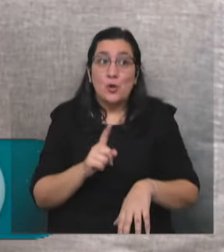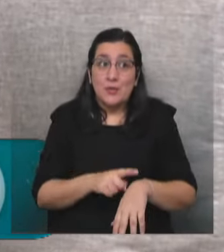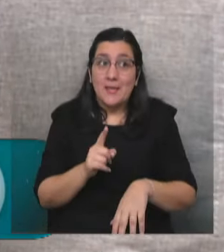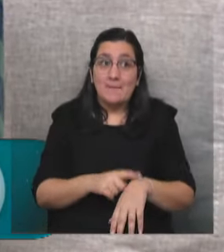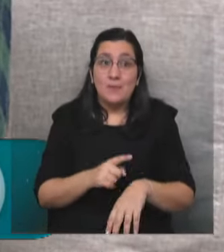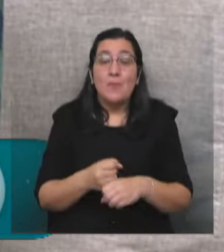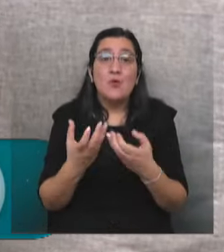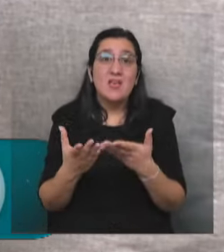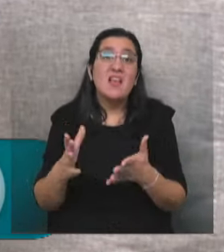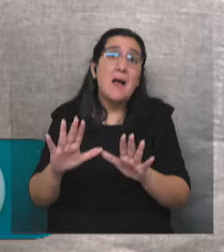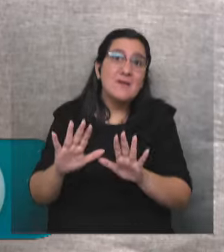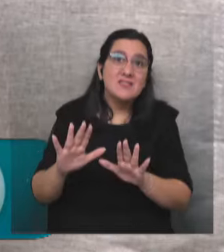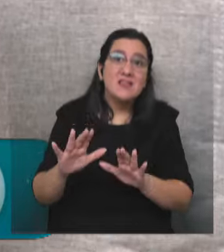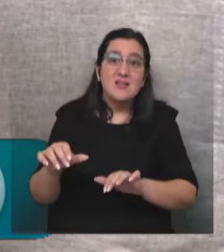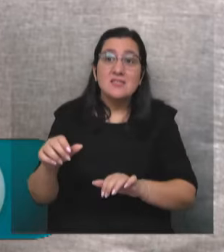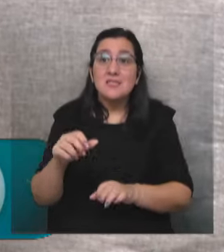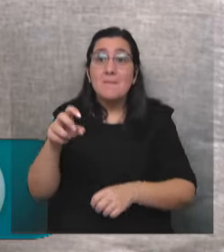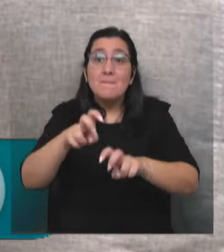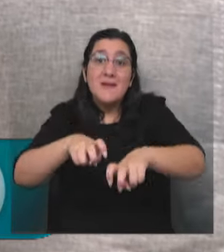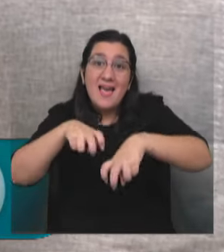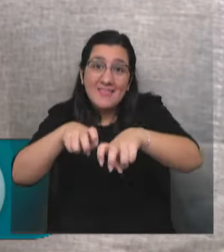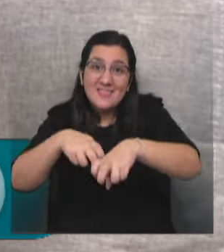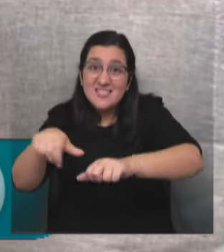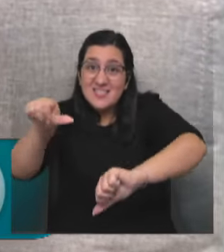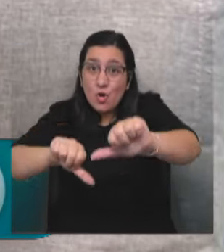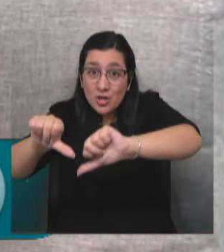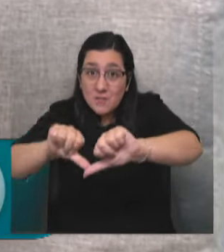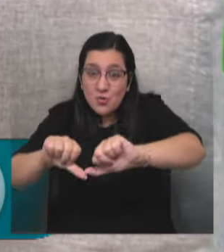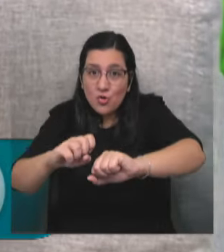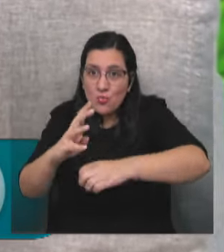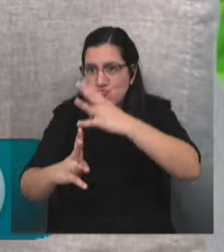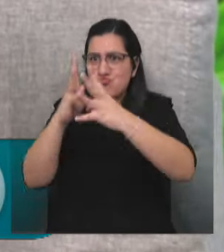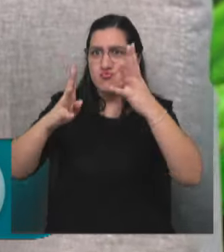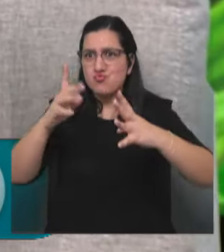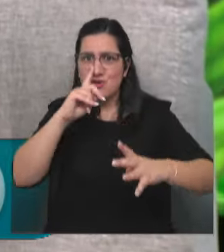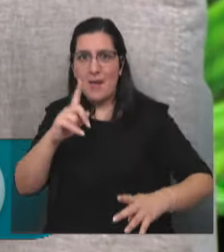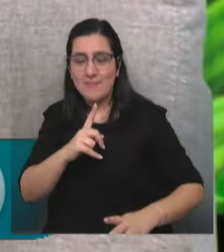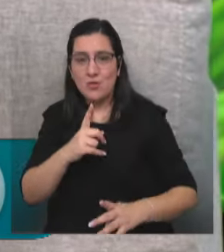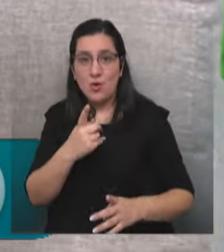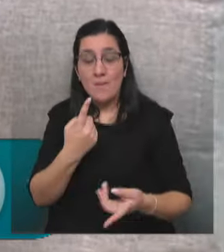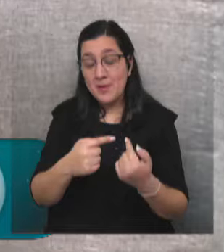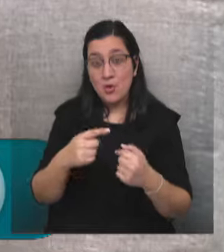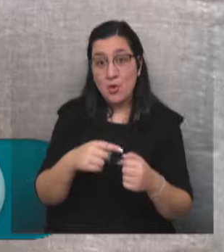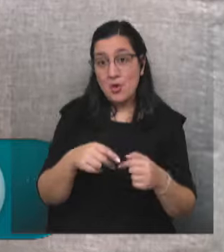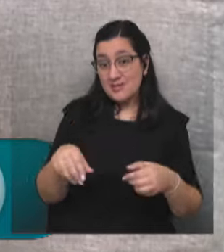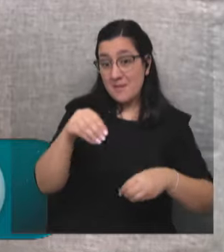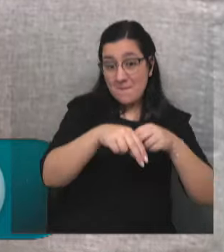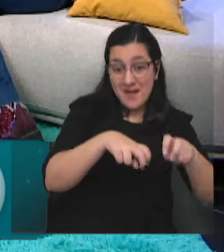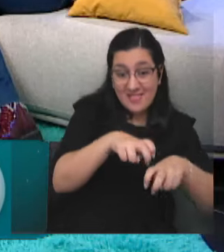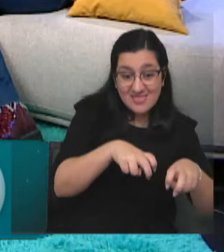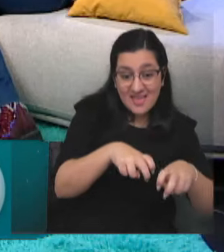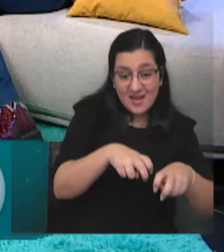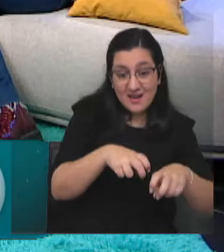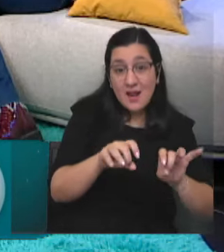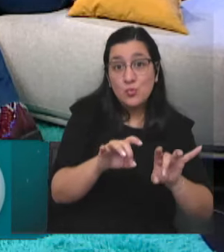tiempo. El Fito me hace cara de chupa. No, es que realmente con la planificación las cosas